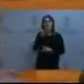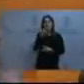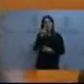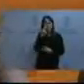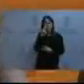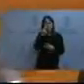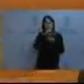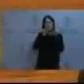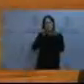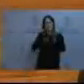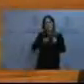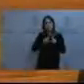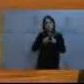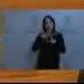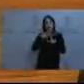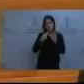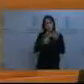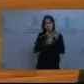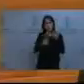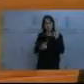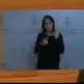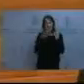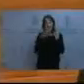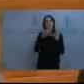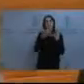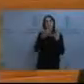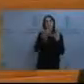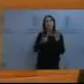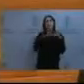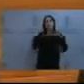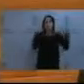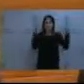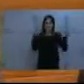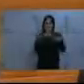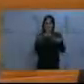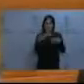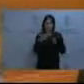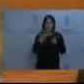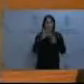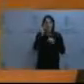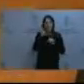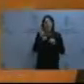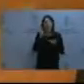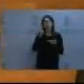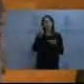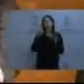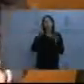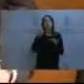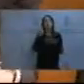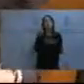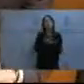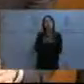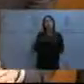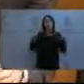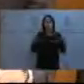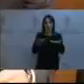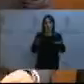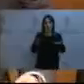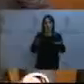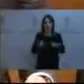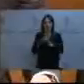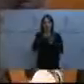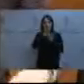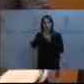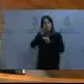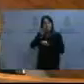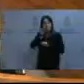traigo aquí es registrada precisamente el mes de marzo. Y la justificación de la urgencia de esta pregunta, por eso la he querido rescatar, aunque resulte una paradoja que